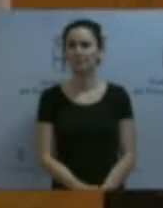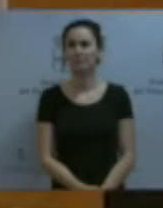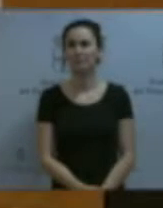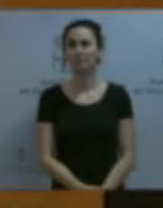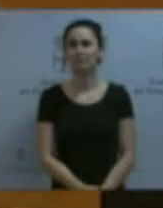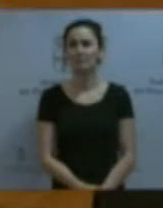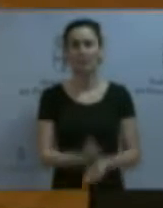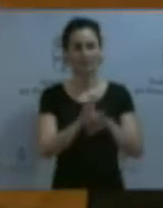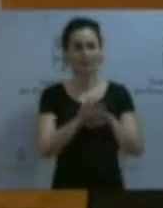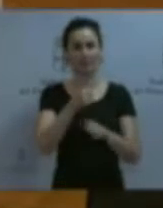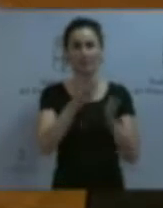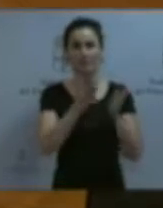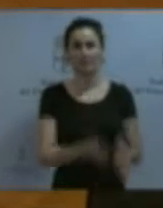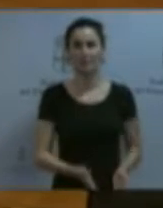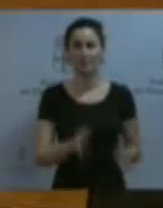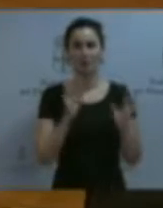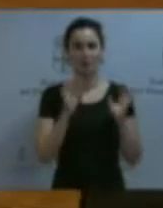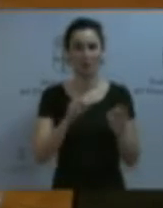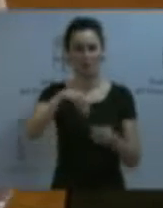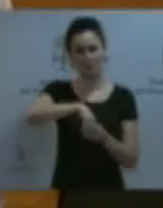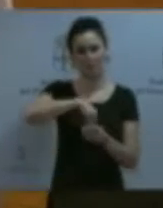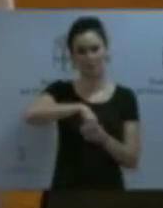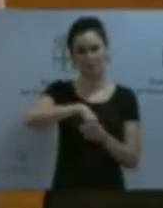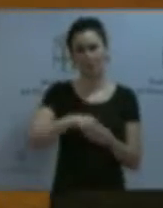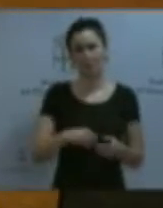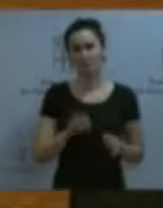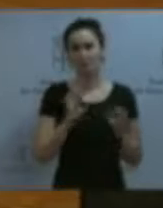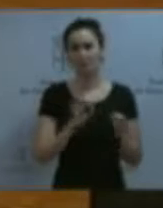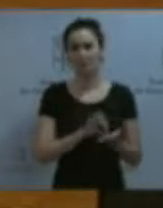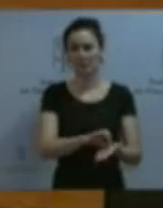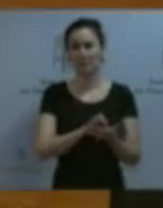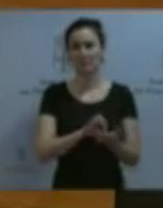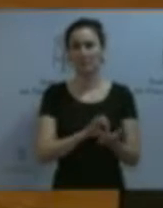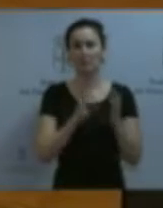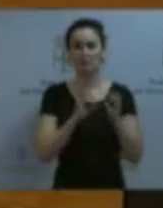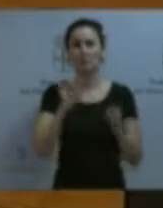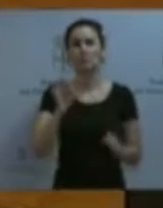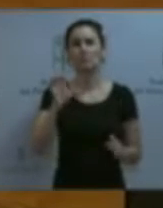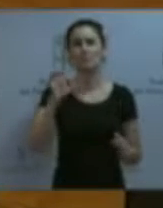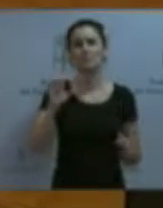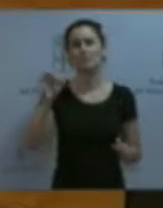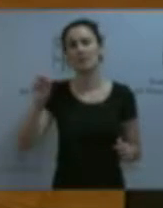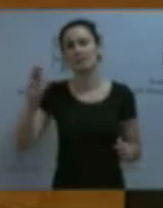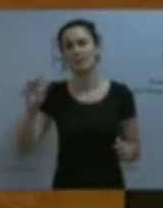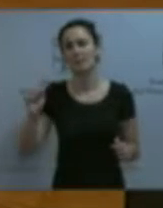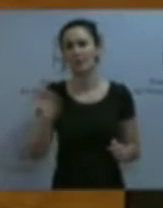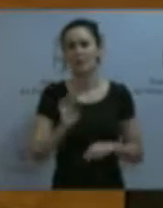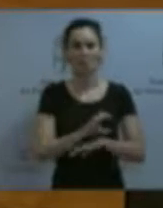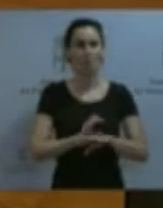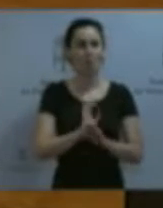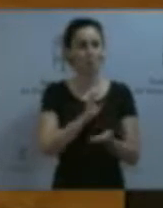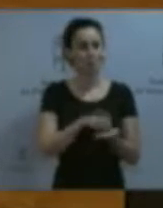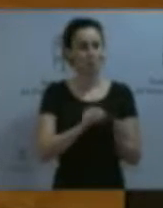El consellero envió algún tipo de instrucción interna de los servicios centrales del SESPA o la Consellería a las xerencias de